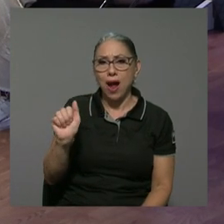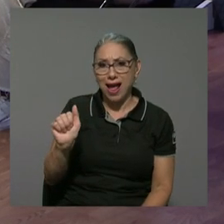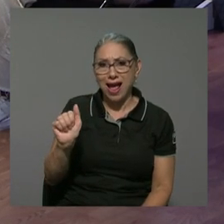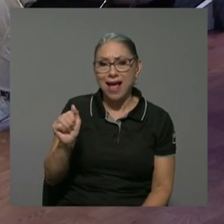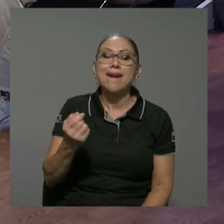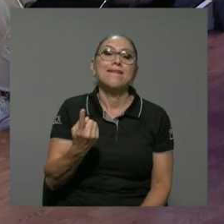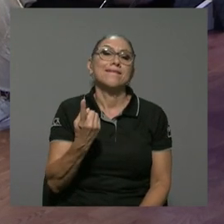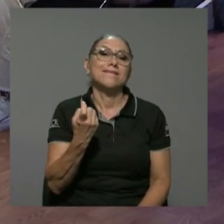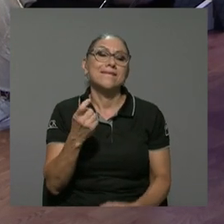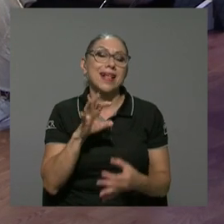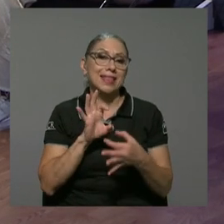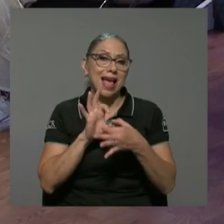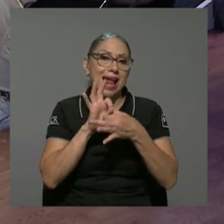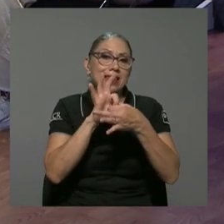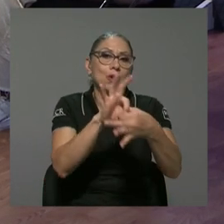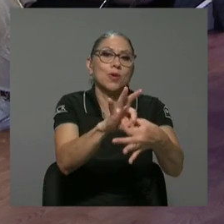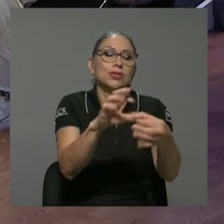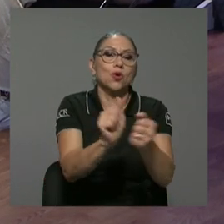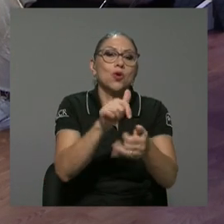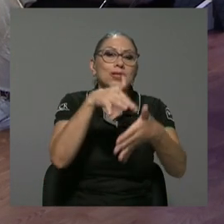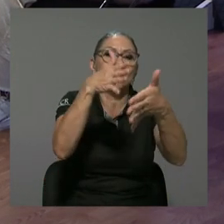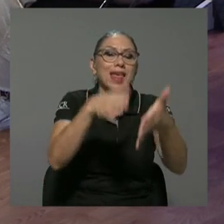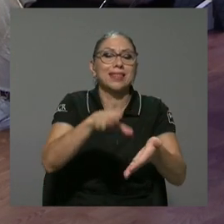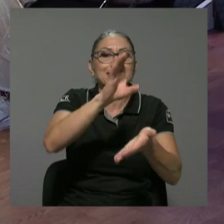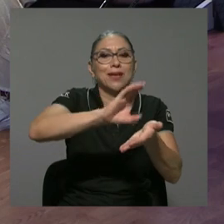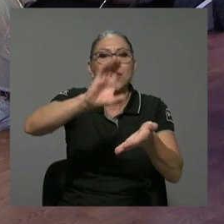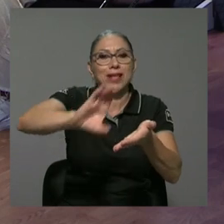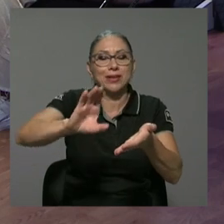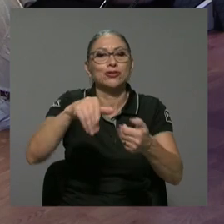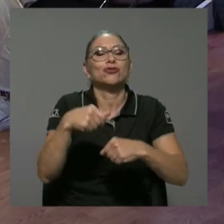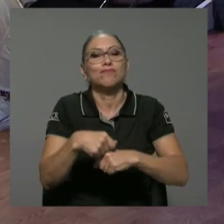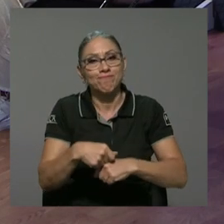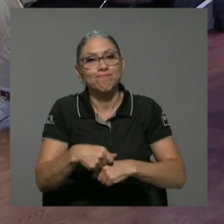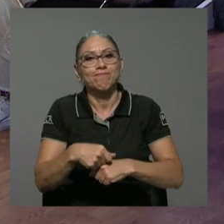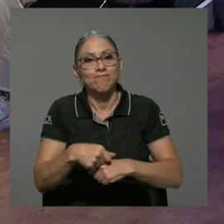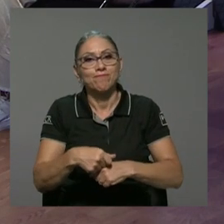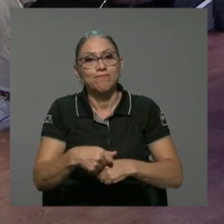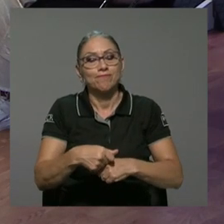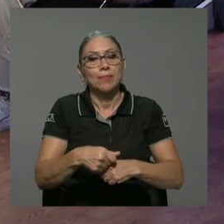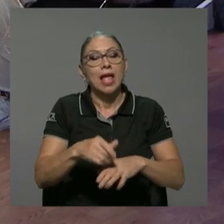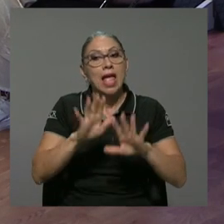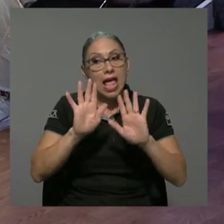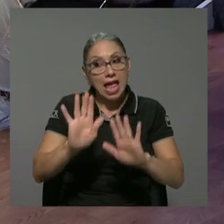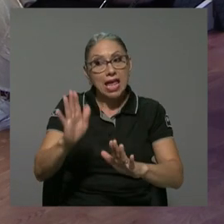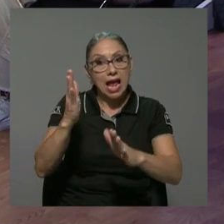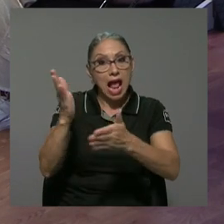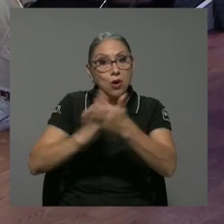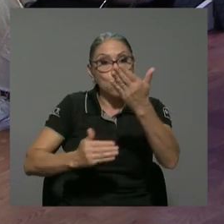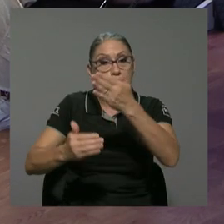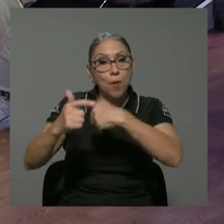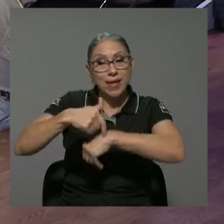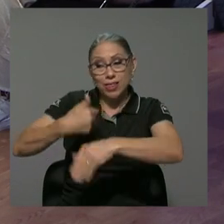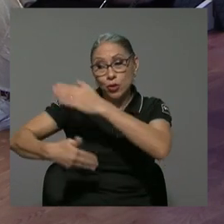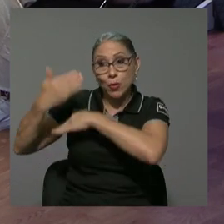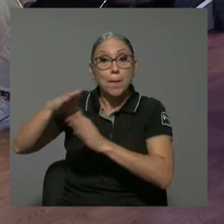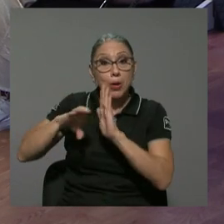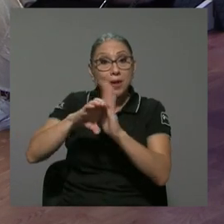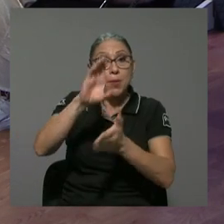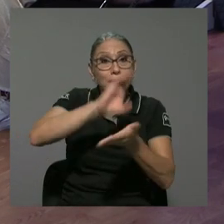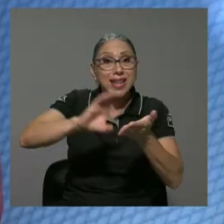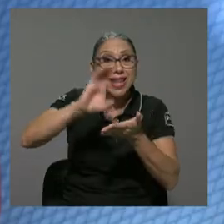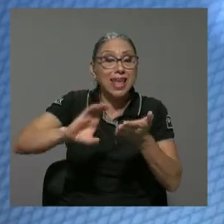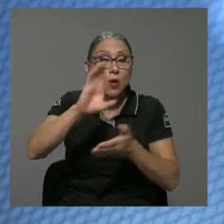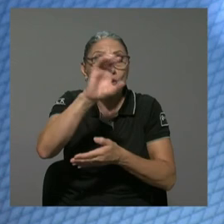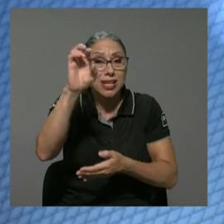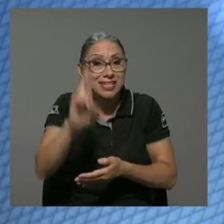los estudiantes secundarios, con colegios, que en su momento instituciones como el Liceo de Costa Rica o el